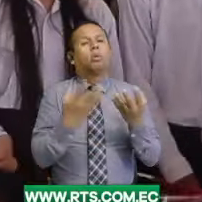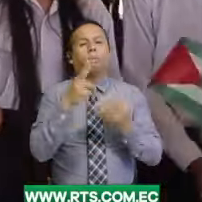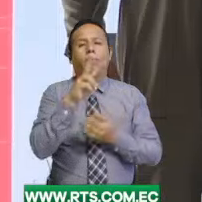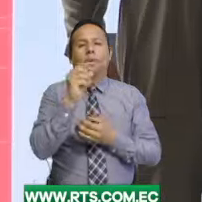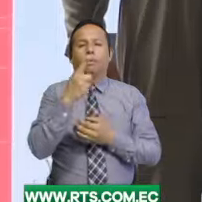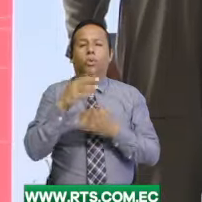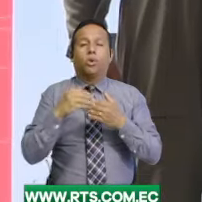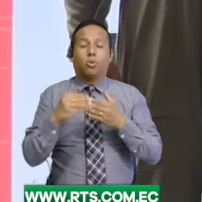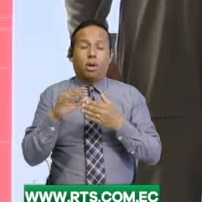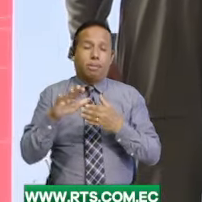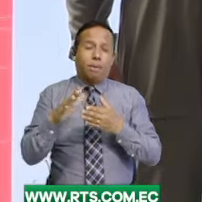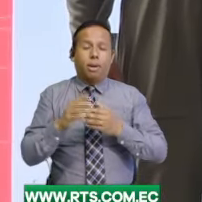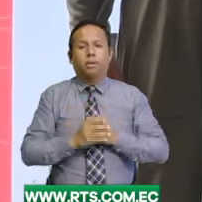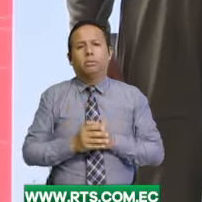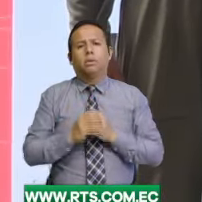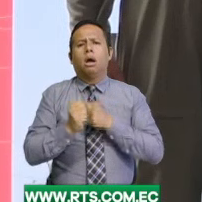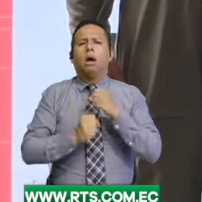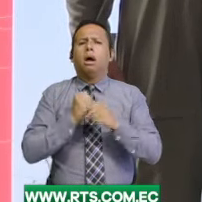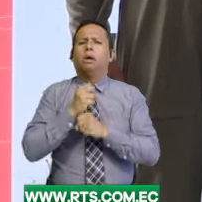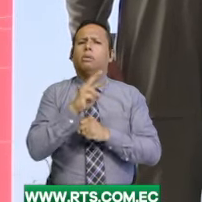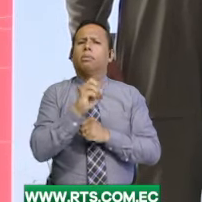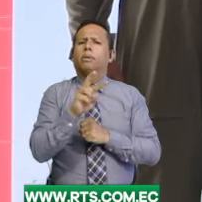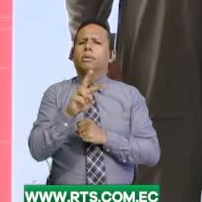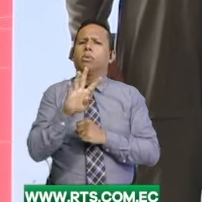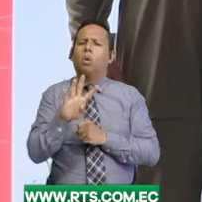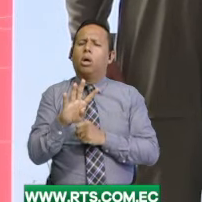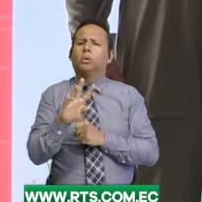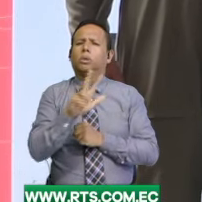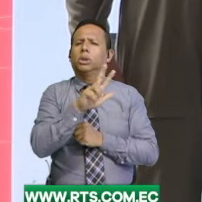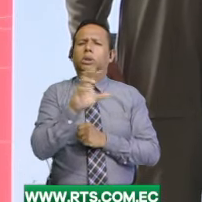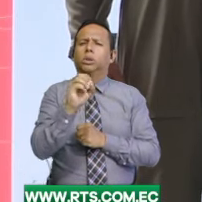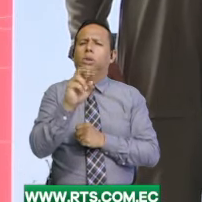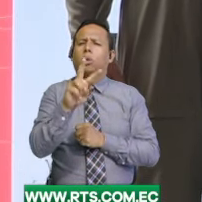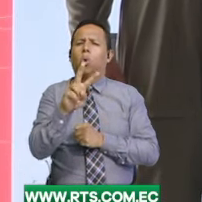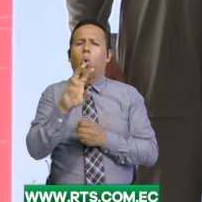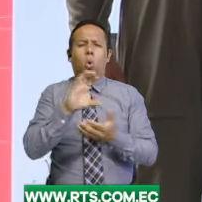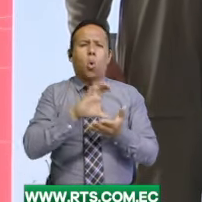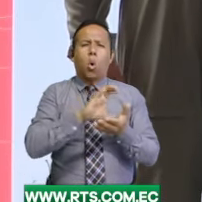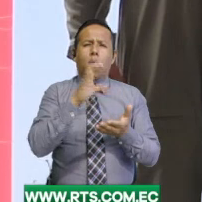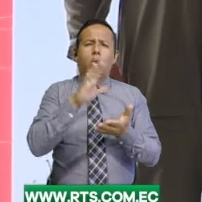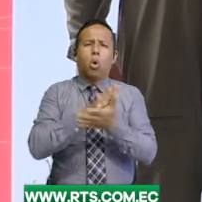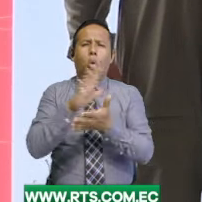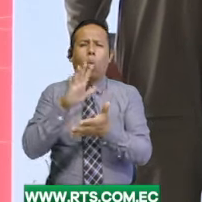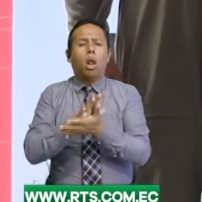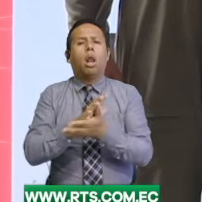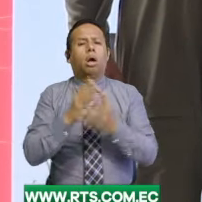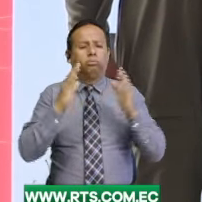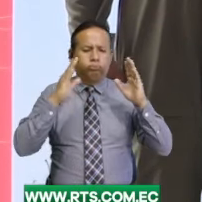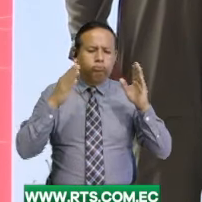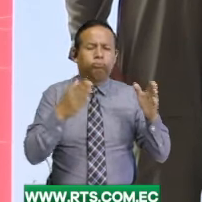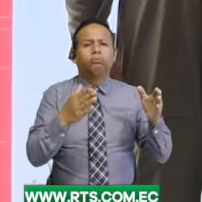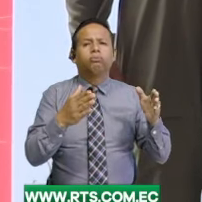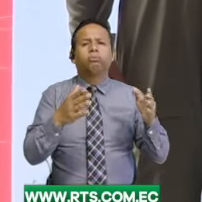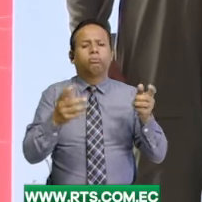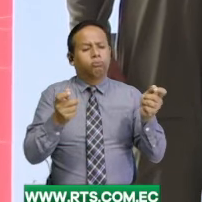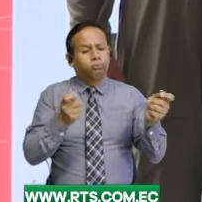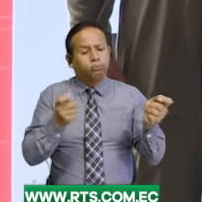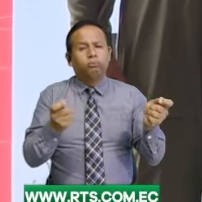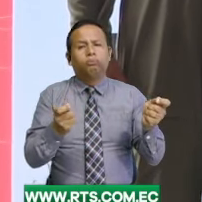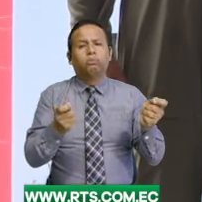dólares. Durante el 2024, 302 instituciones educativas recibirán el mantenimiento necesario y